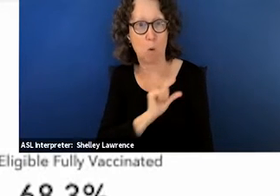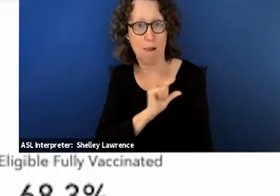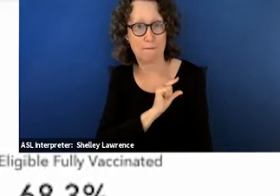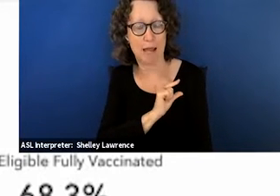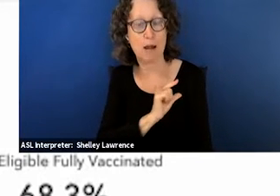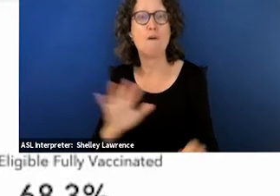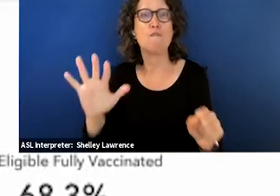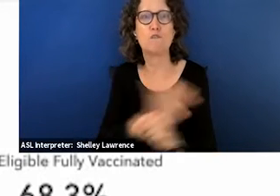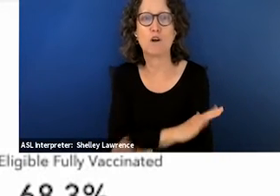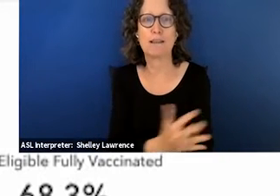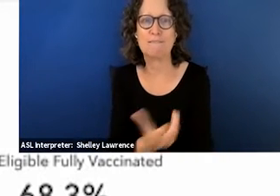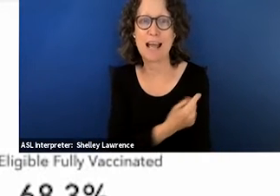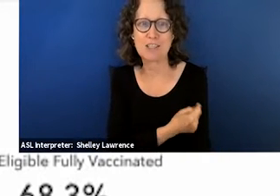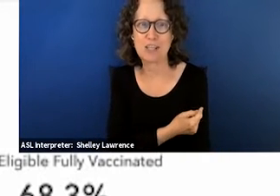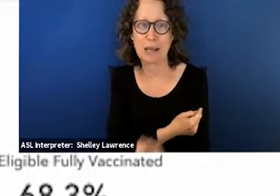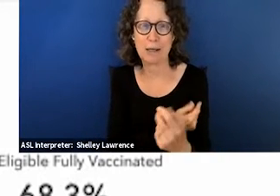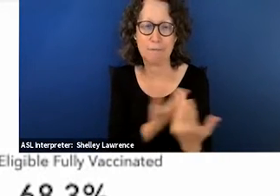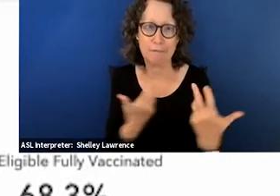68.3.